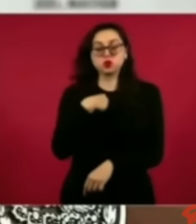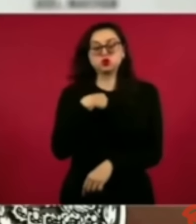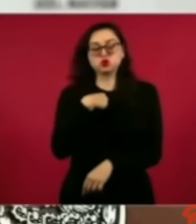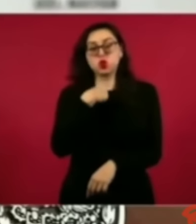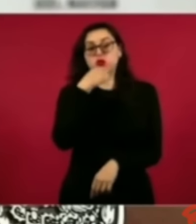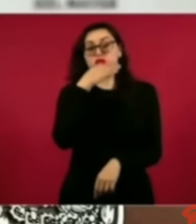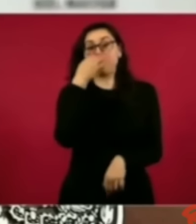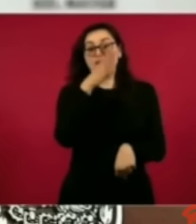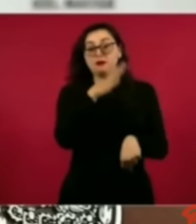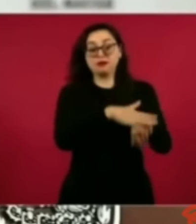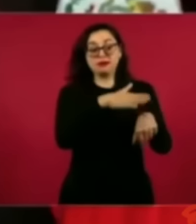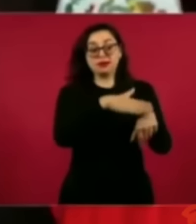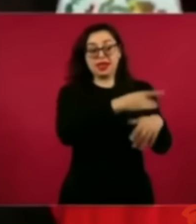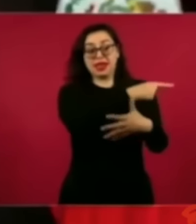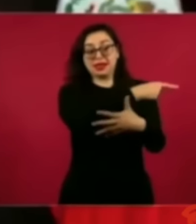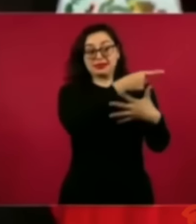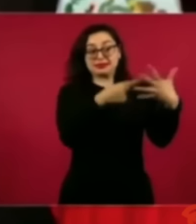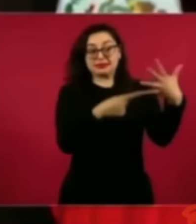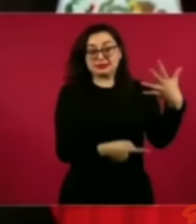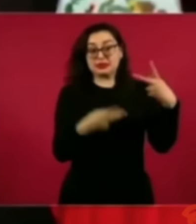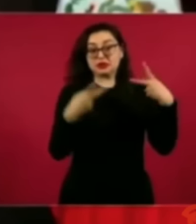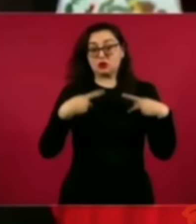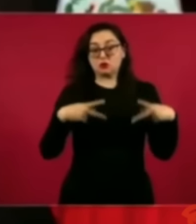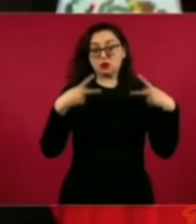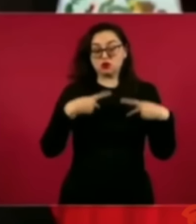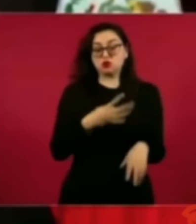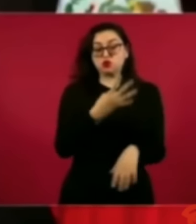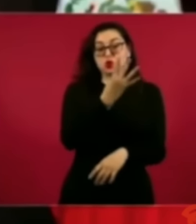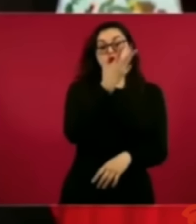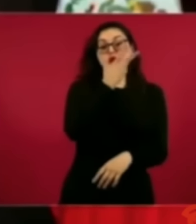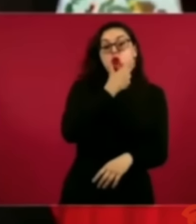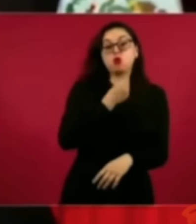cinco, a estas cinco personas, cuatro hombres, una mujer,